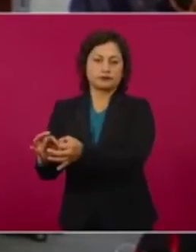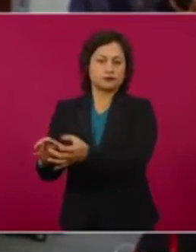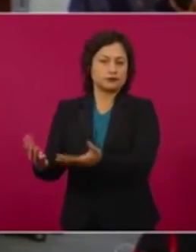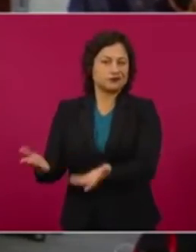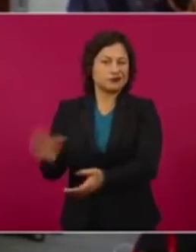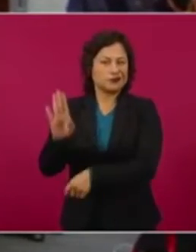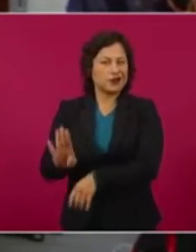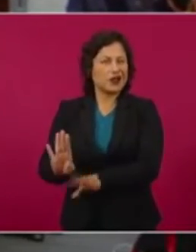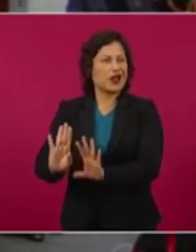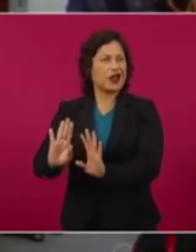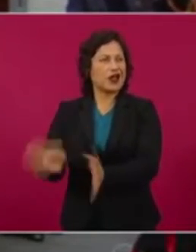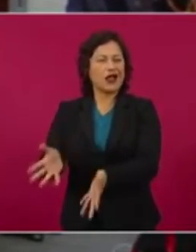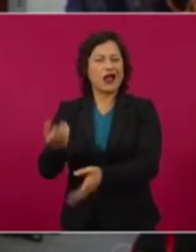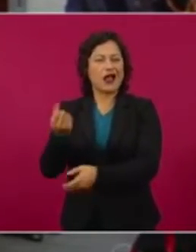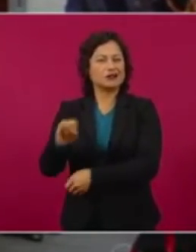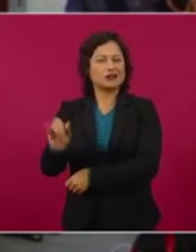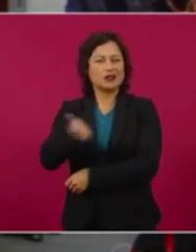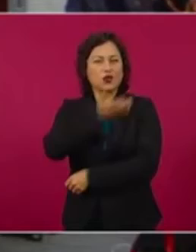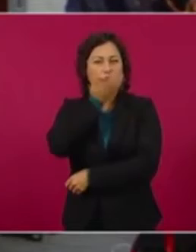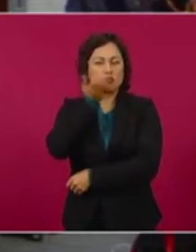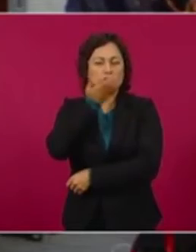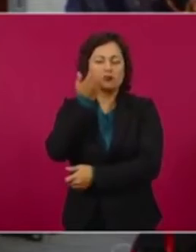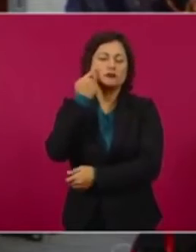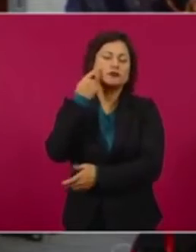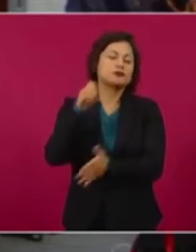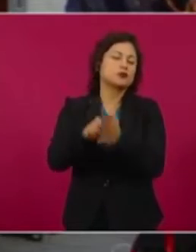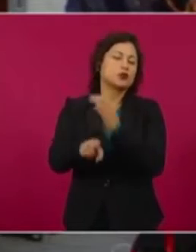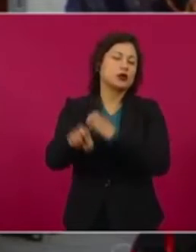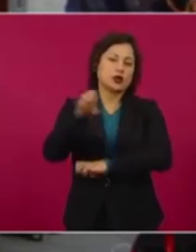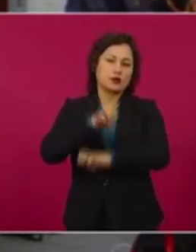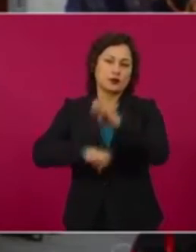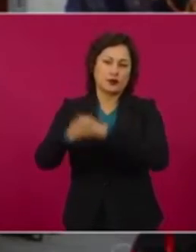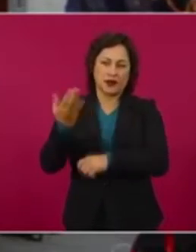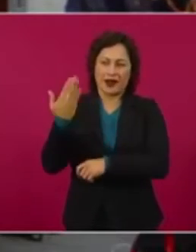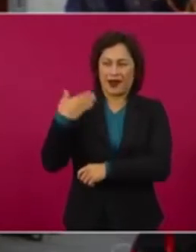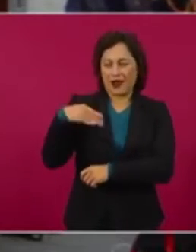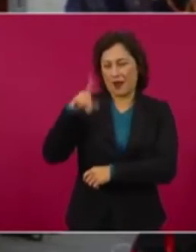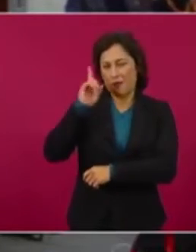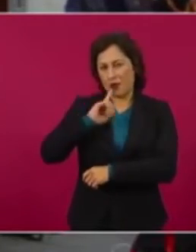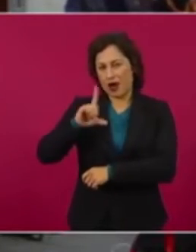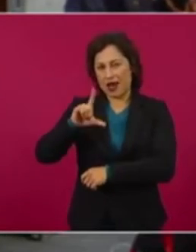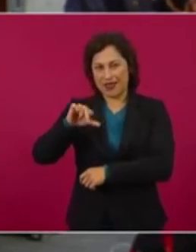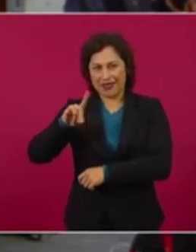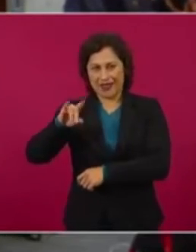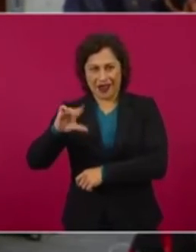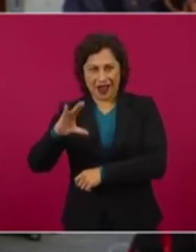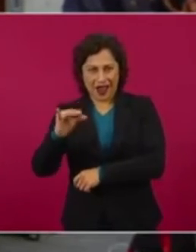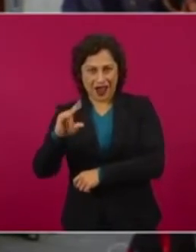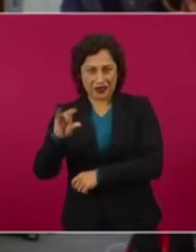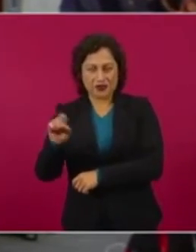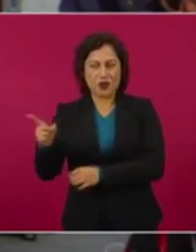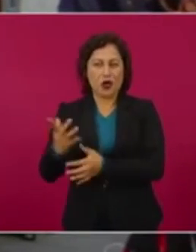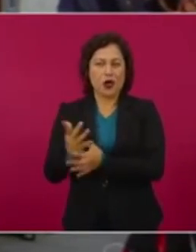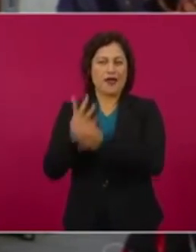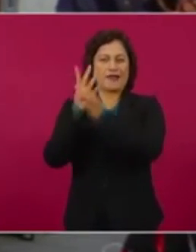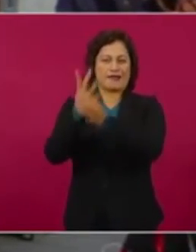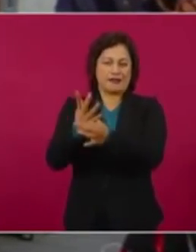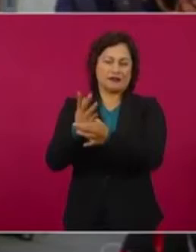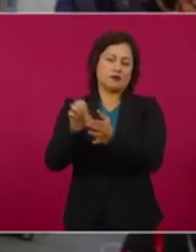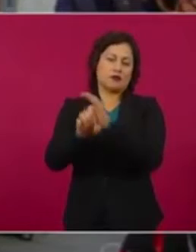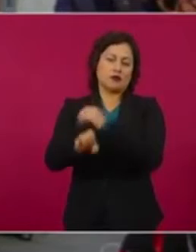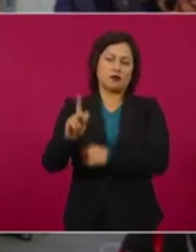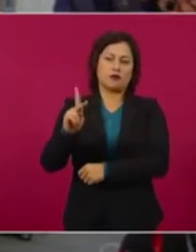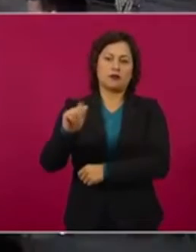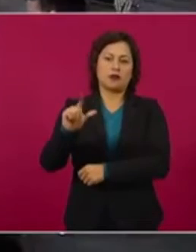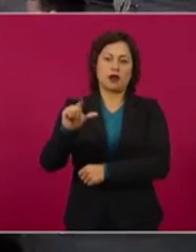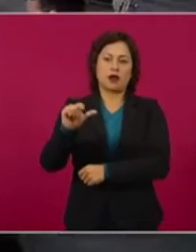Empresarios como, ya lo dijo Lidia Cacho, como Palazuelos, por ejemplo, que ahorita ya pues no le